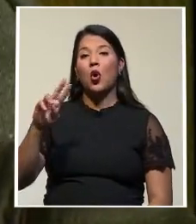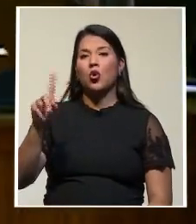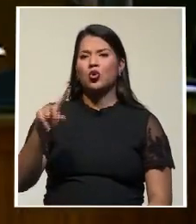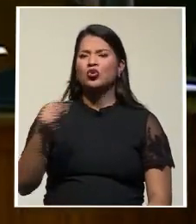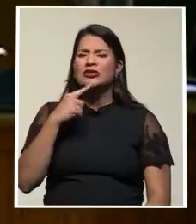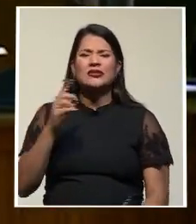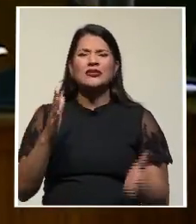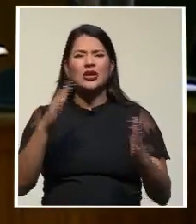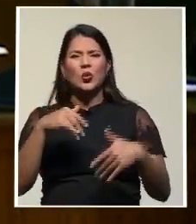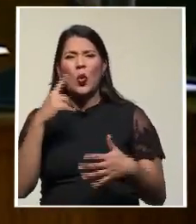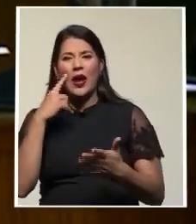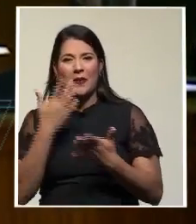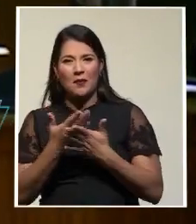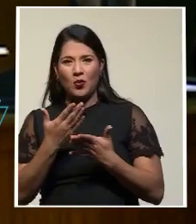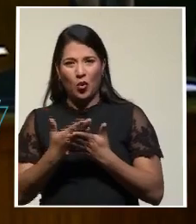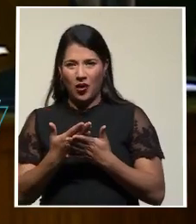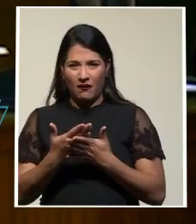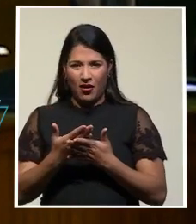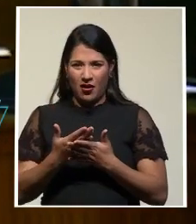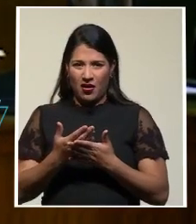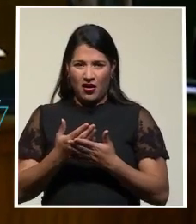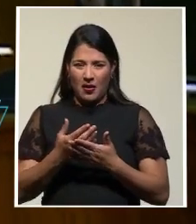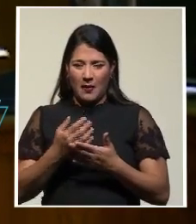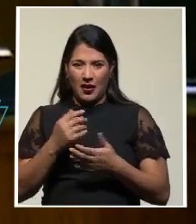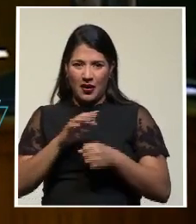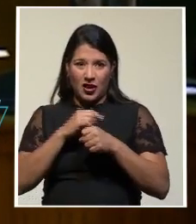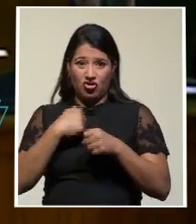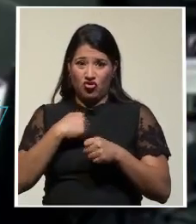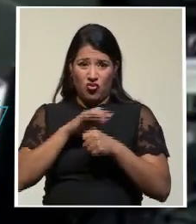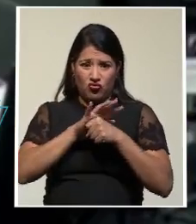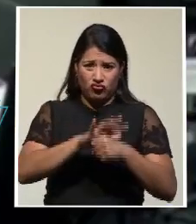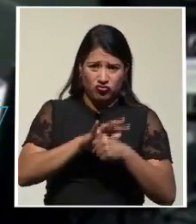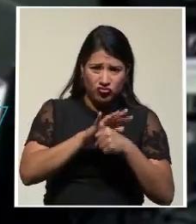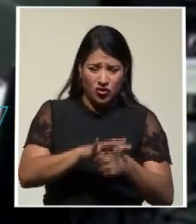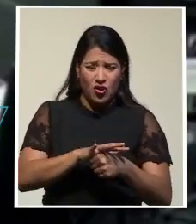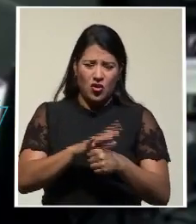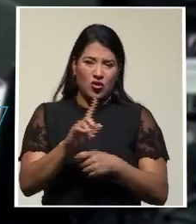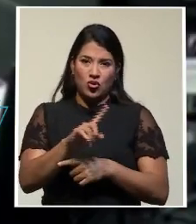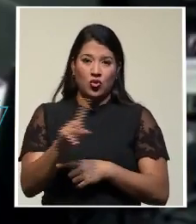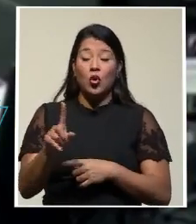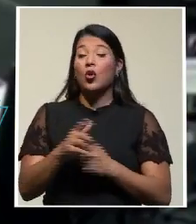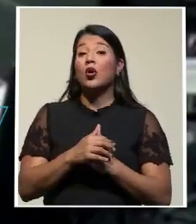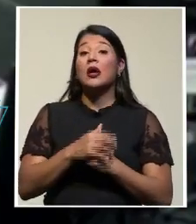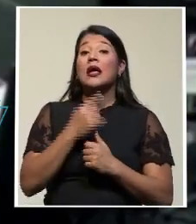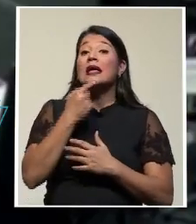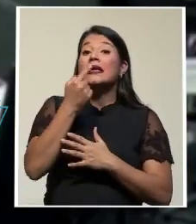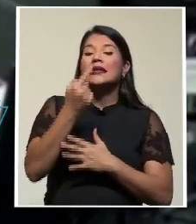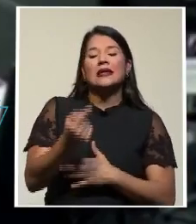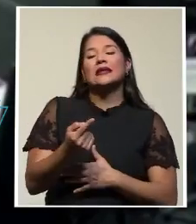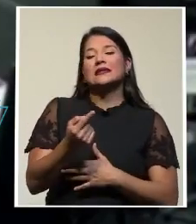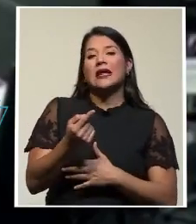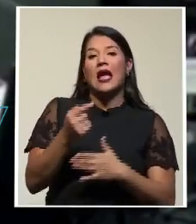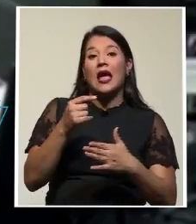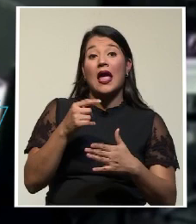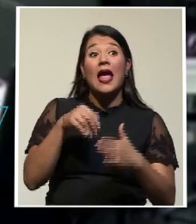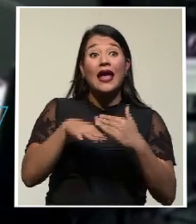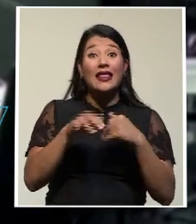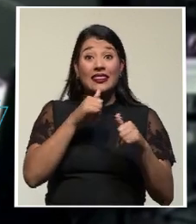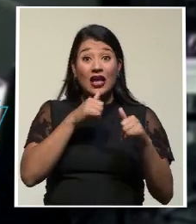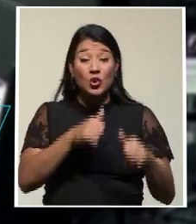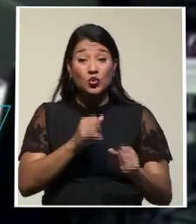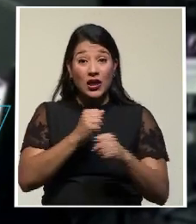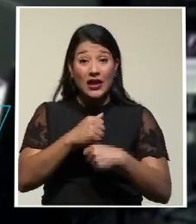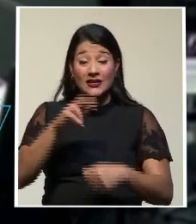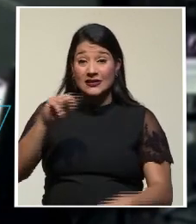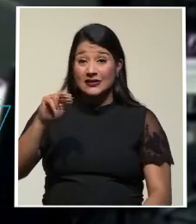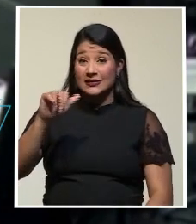sustente que existieron amenazas o presiones. No precisa en la denuncia cuáles fueron las, comillas, nuevas represalias encubiertas